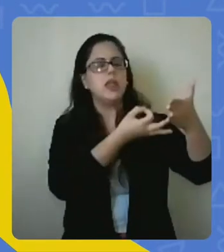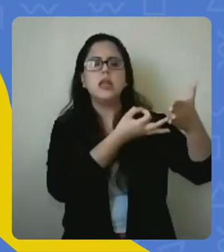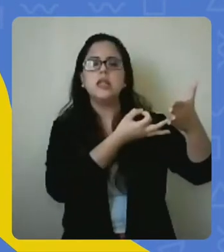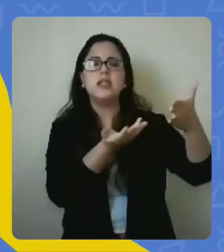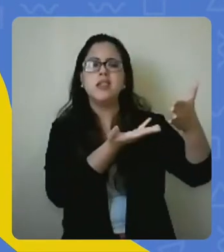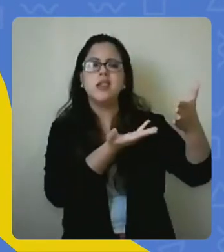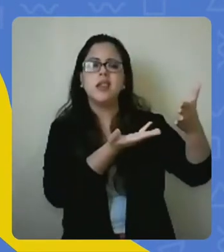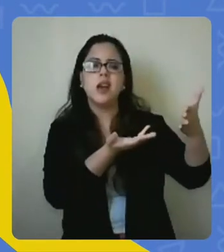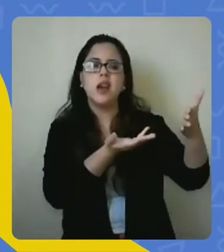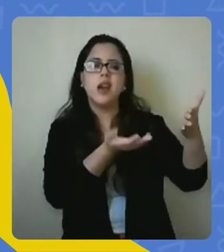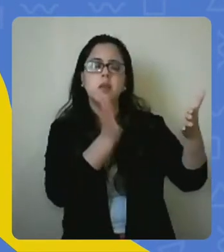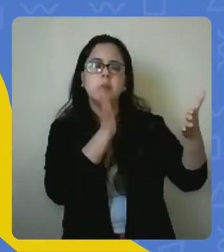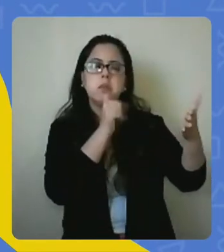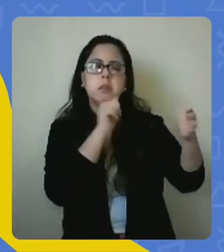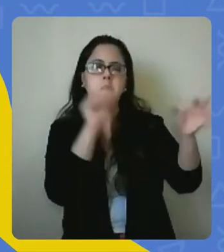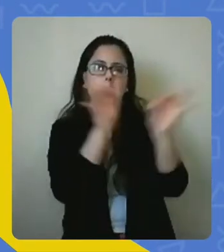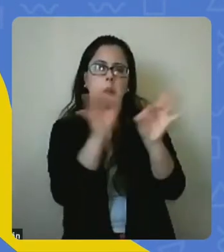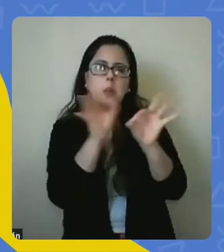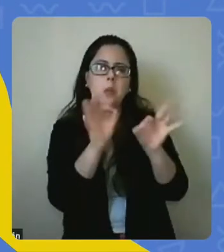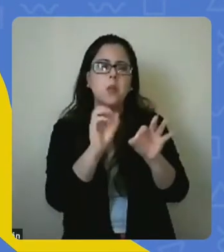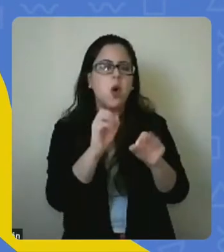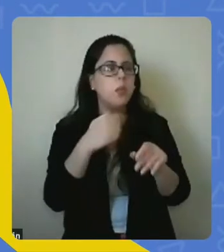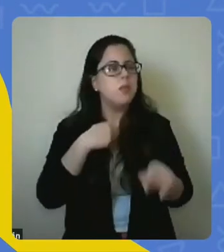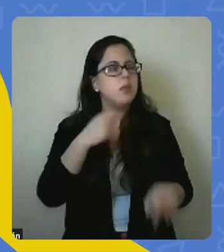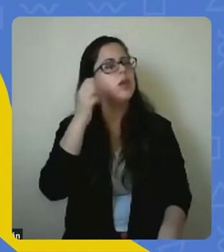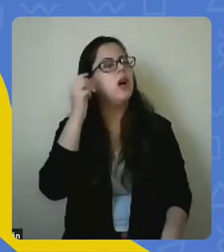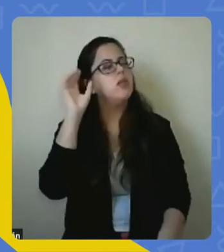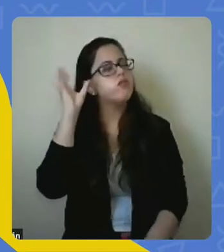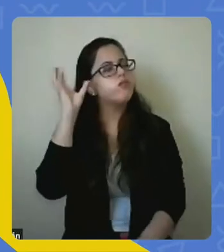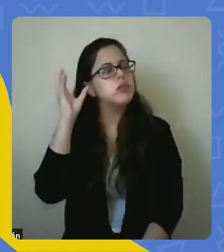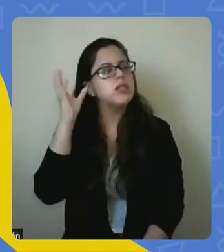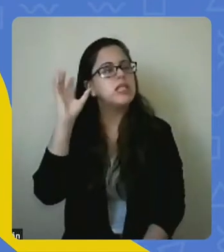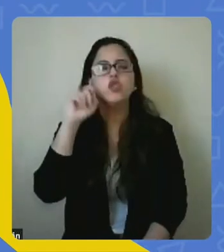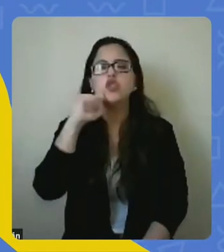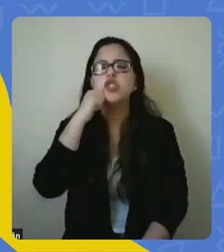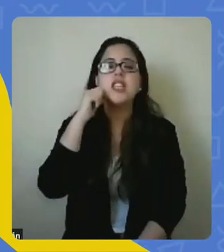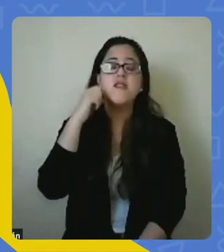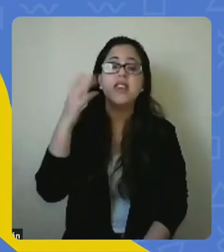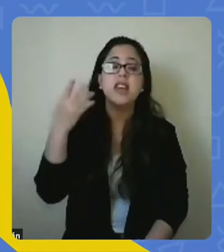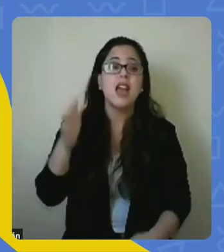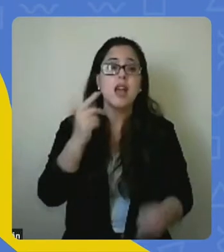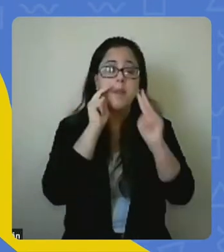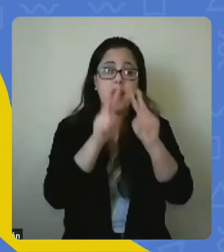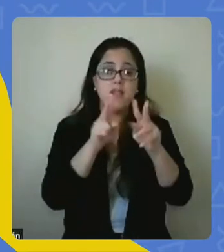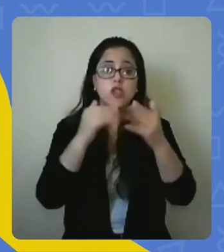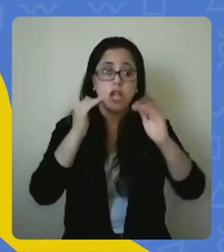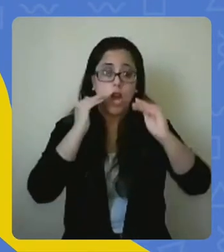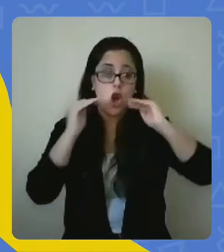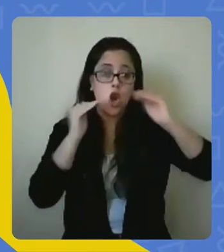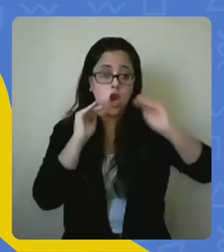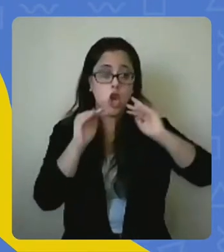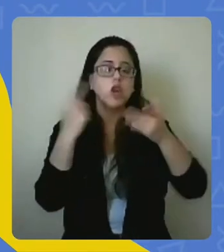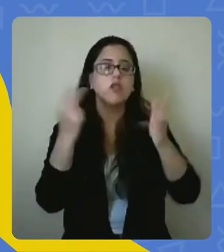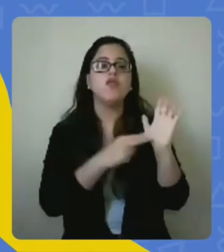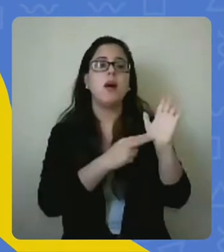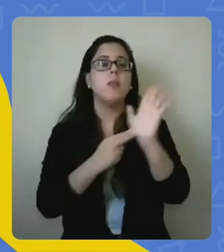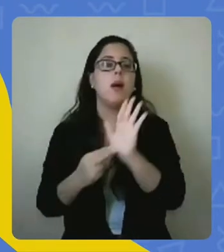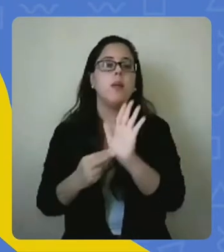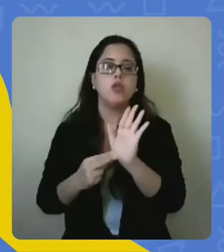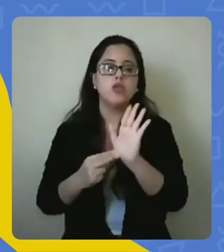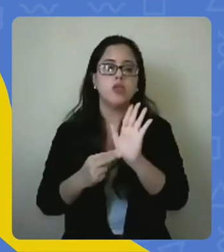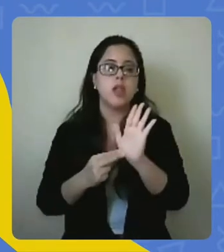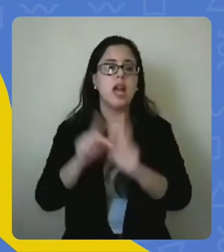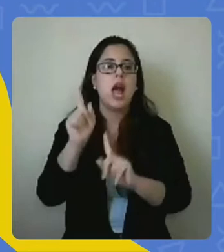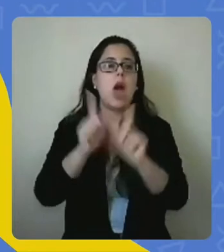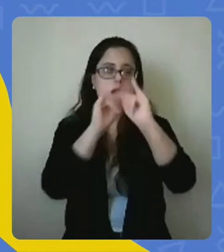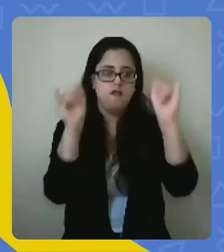no es tan explicativo o me cuesta comprenderlo o de pronto para verlo directamente con los niños, vamos a mostrarles algunas formas de jugar.